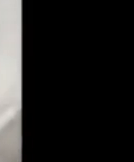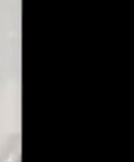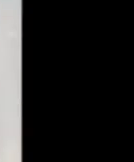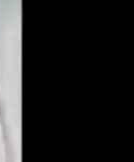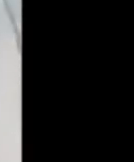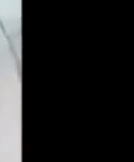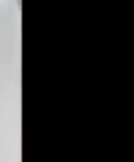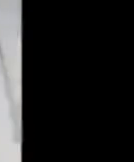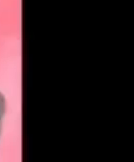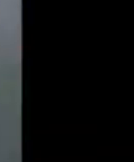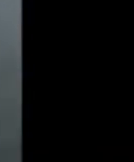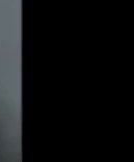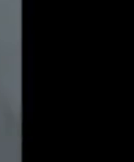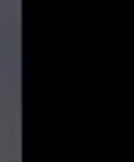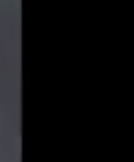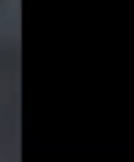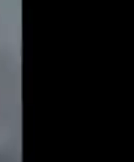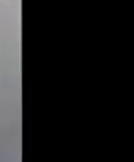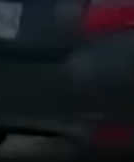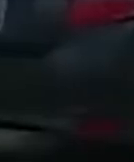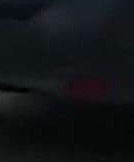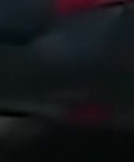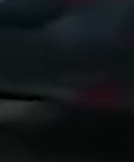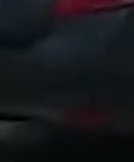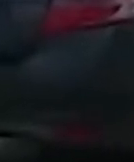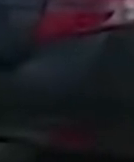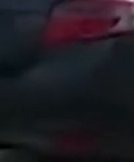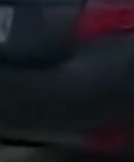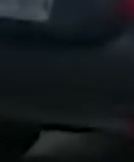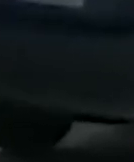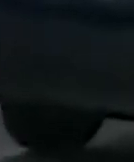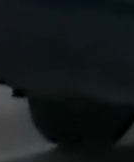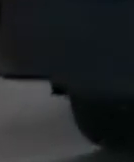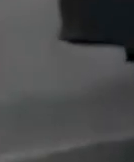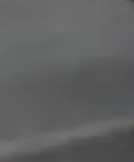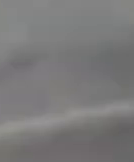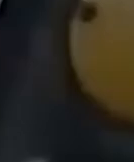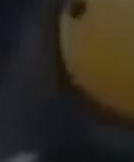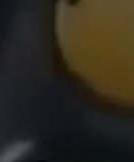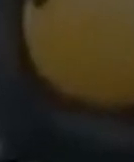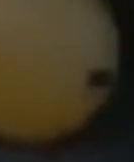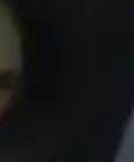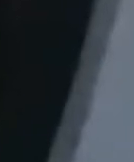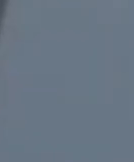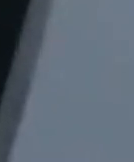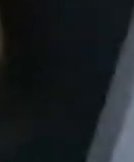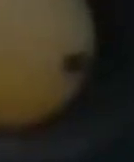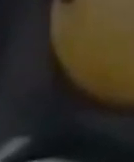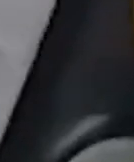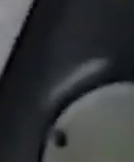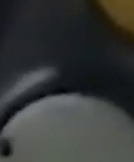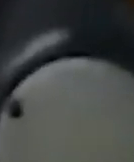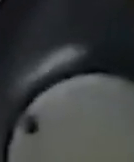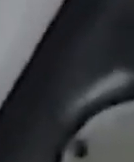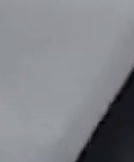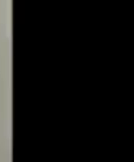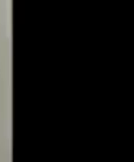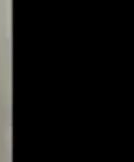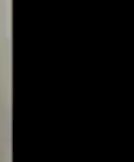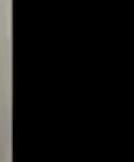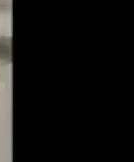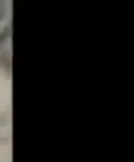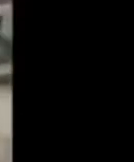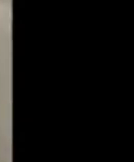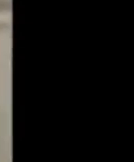delincuente hasta el desenlace que tuvo el enfrentamiento entre integrantes del Cártel del Pacífico y elementos de las